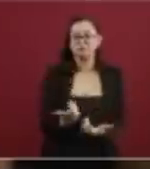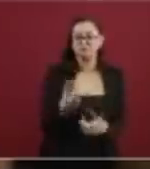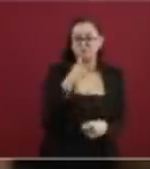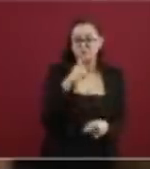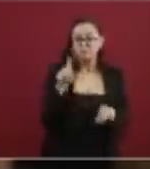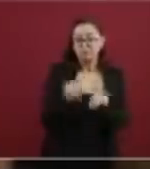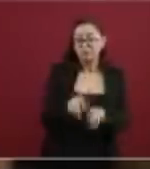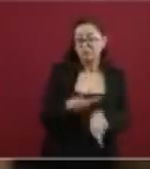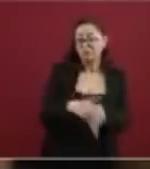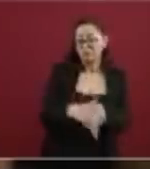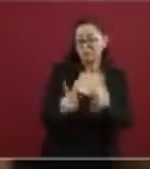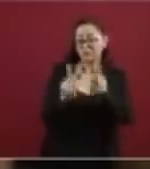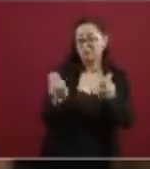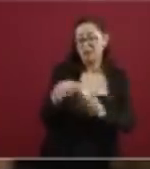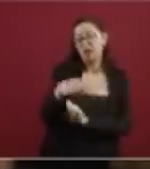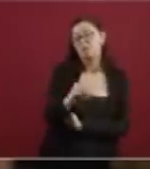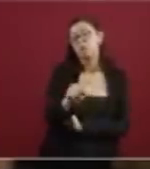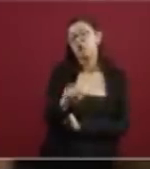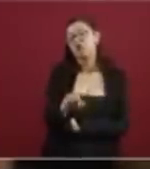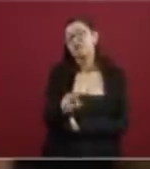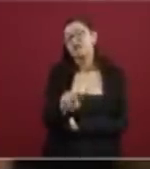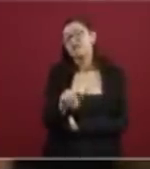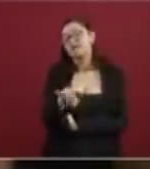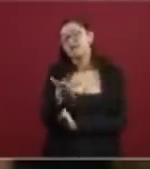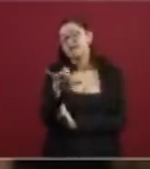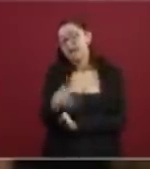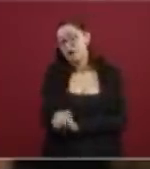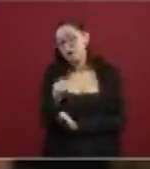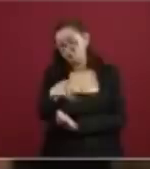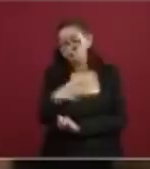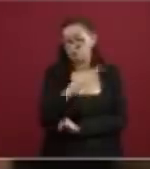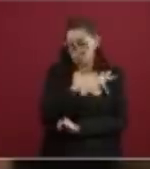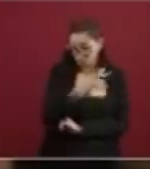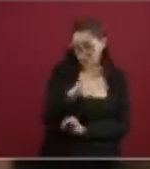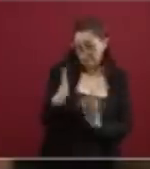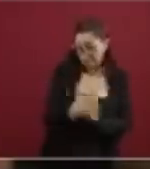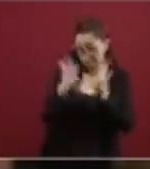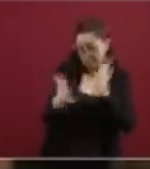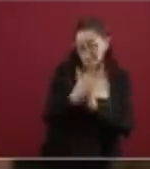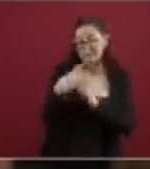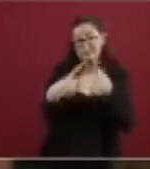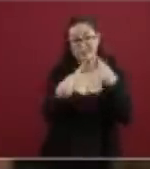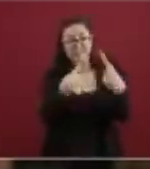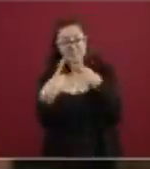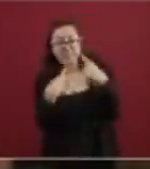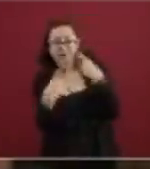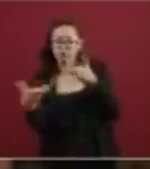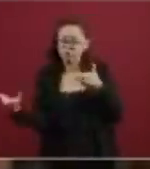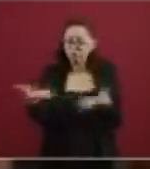Montevideo para calmar esta situación? ¿Usted está dispuesto a dialogar, a participar en este diálogo que pide el presidente